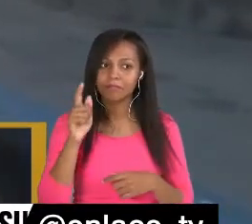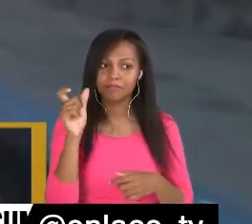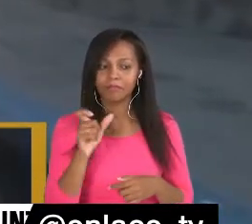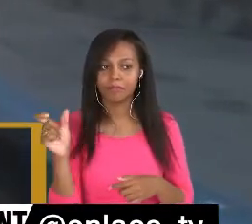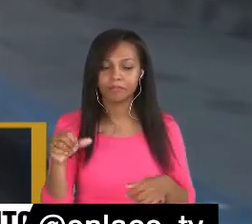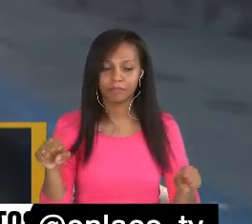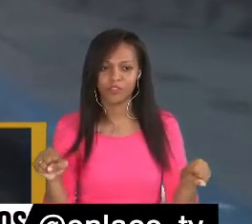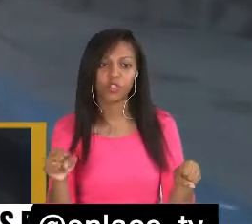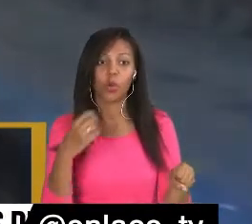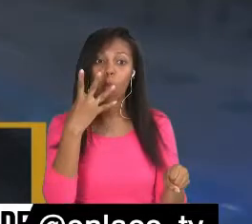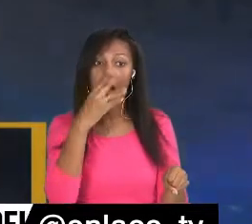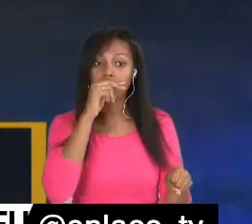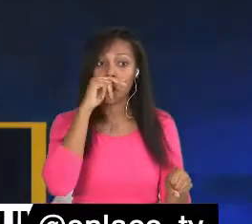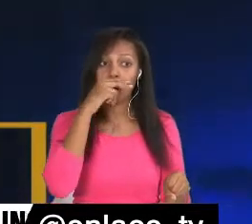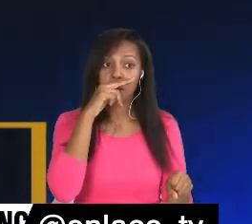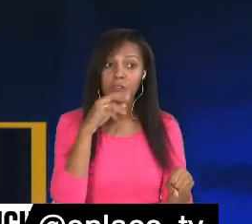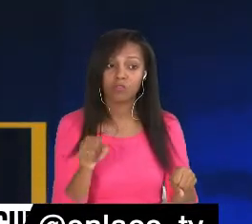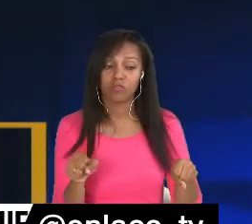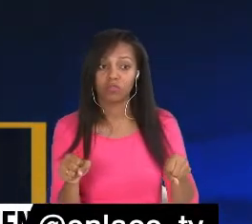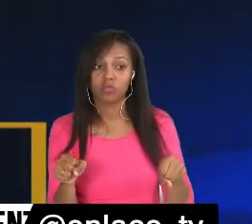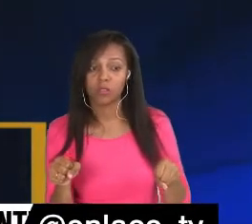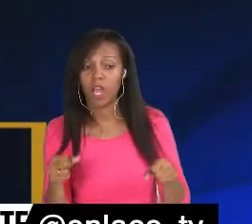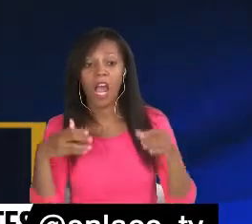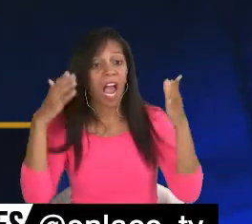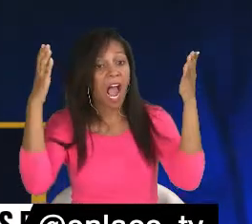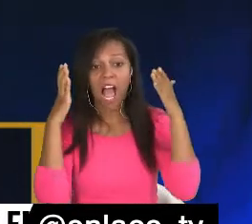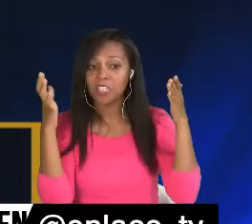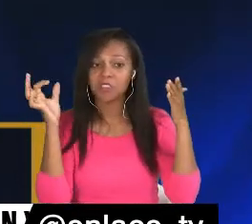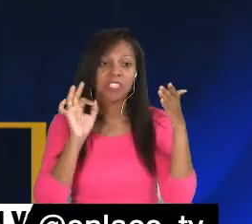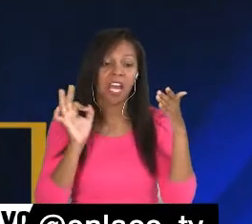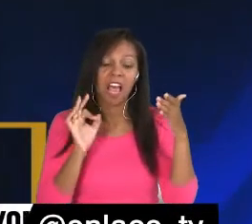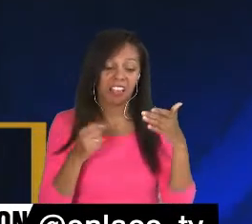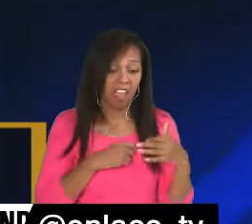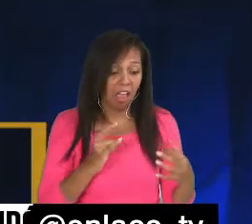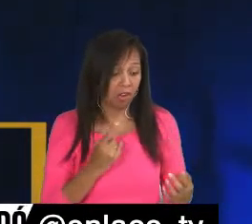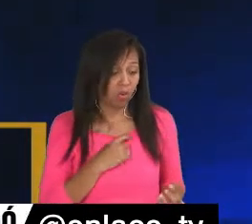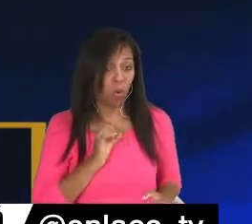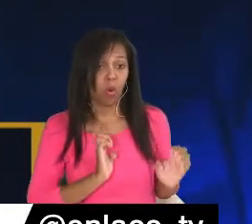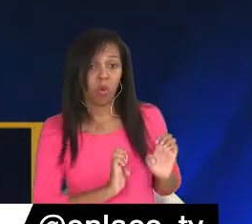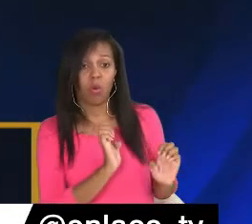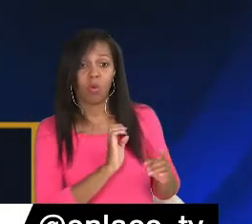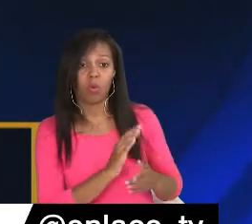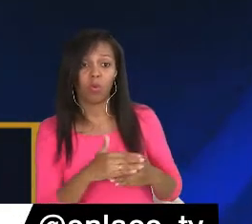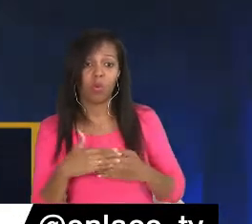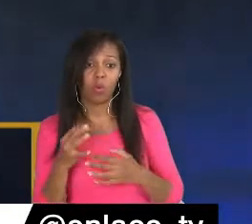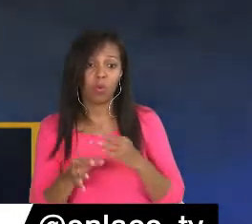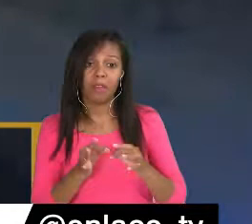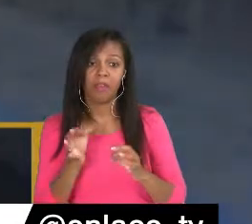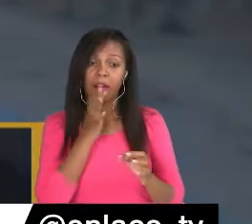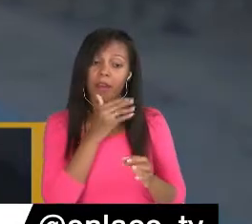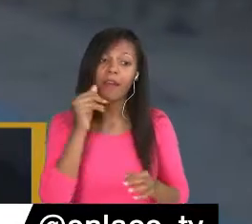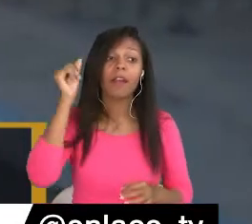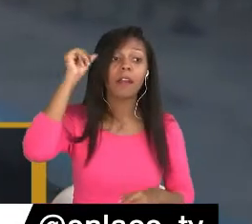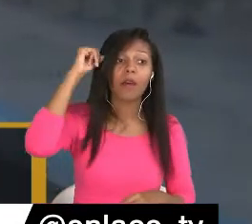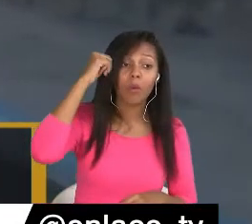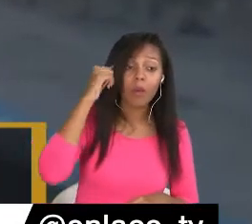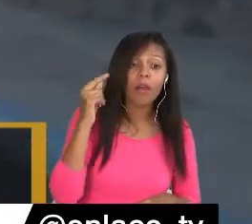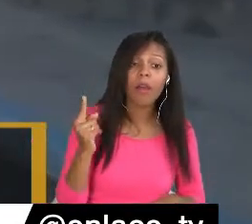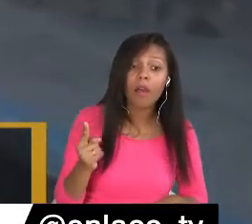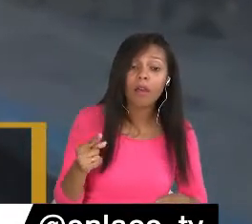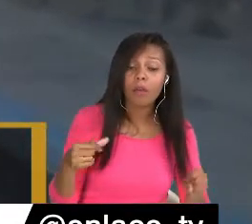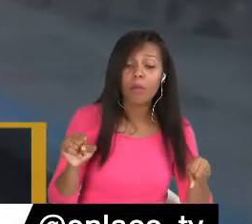transportados cuatro menores de edad, nuevamente sin casco y sin medidas de seguridad. Recuerde, señor ciudadano, que este vehículo es fabricado